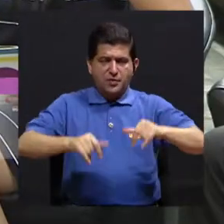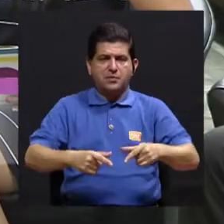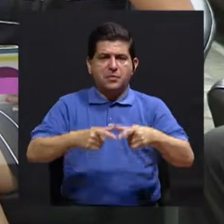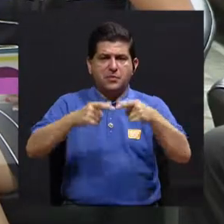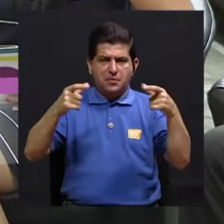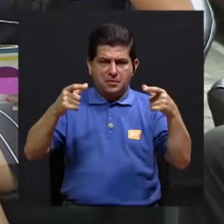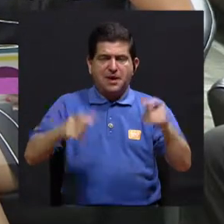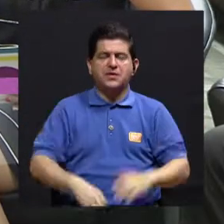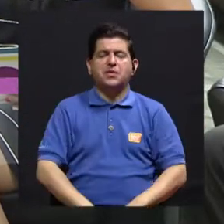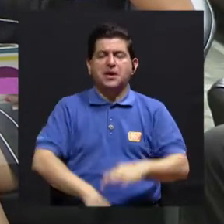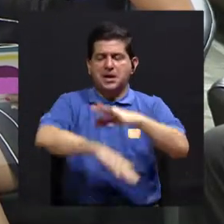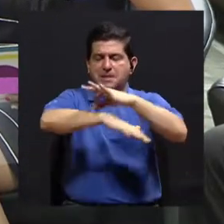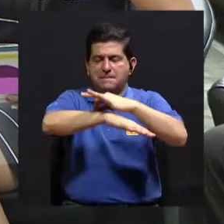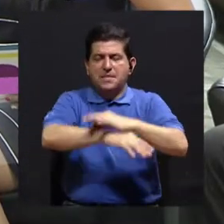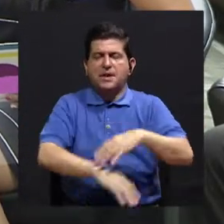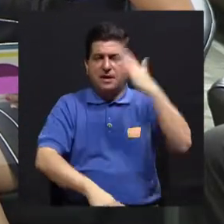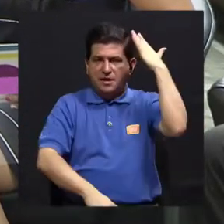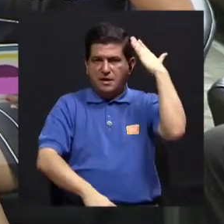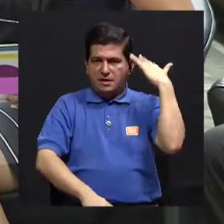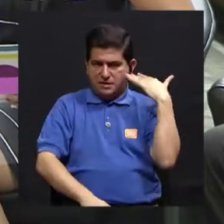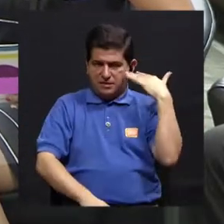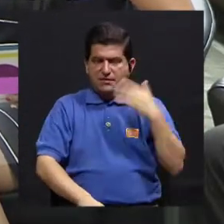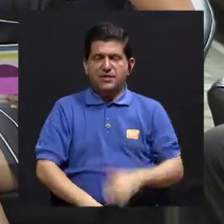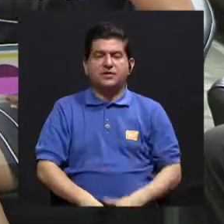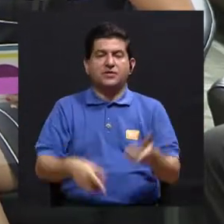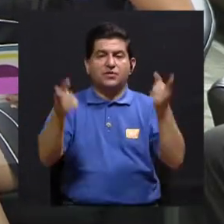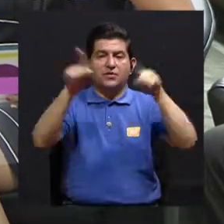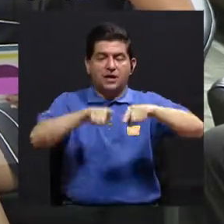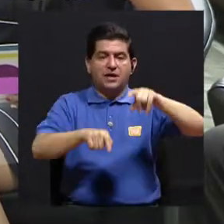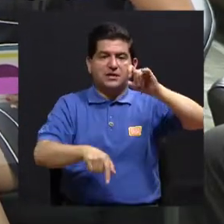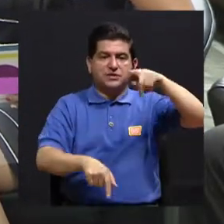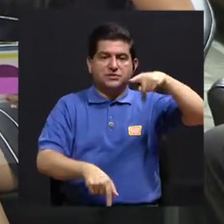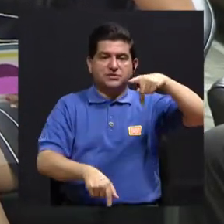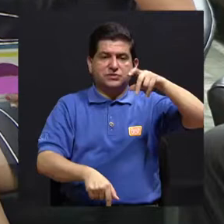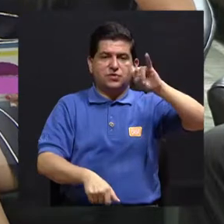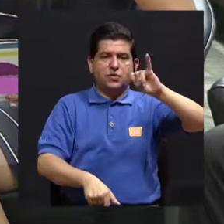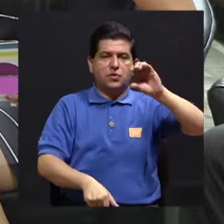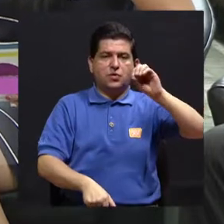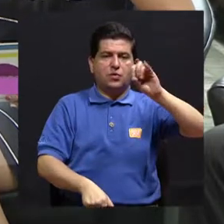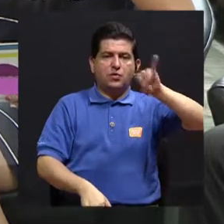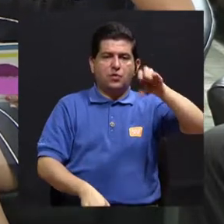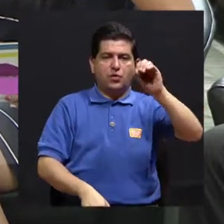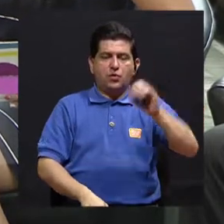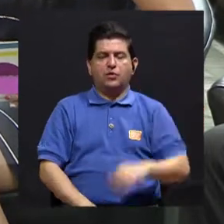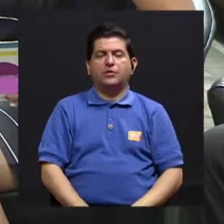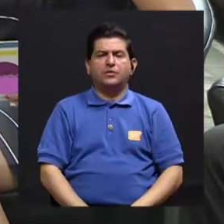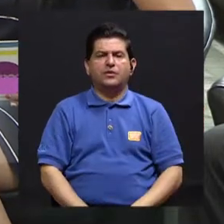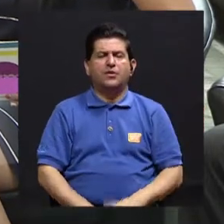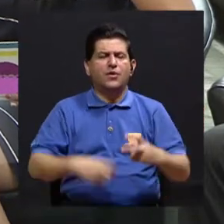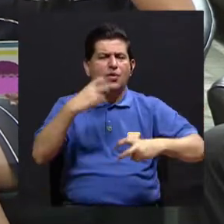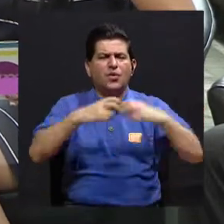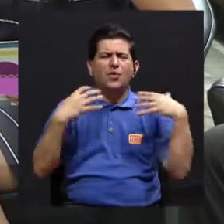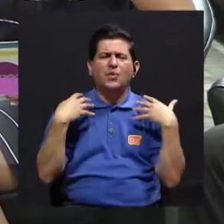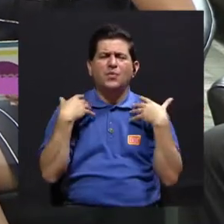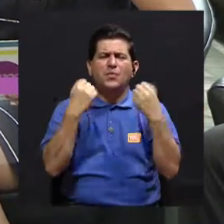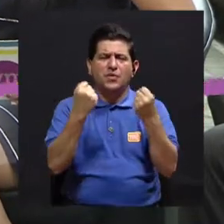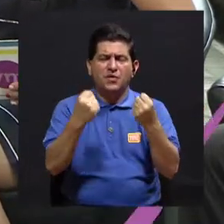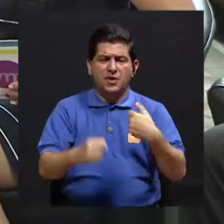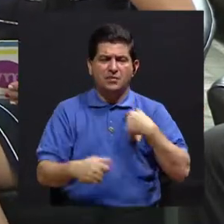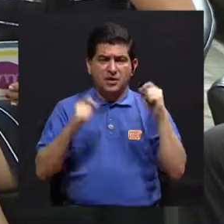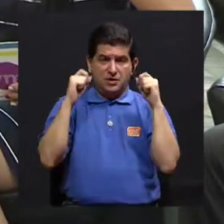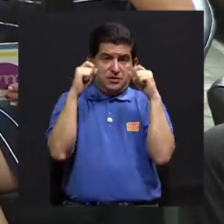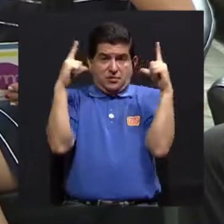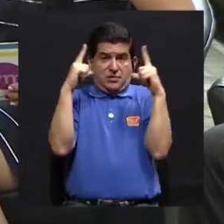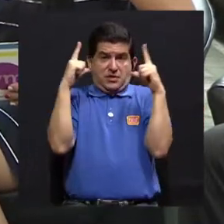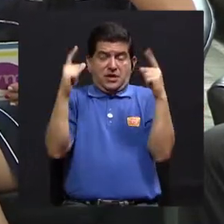¿verdad?, mayoritariamente la piel, el cabello, como en el caso de los piojos. Doctor, hablemos de las complicaciones de salud. ¿En qué momento